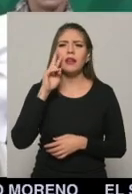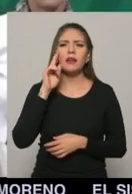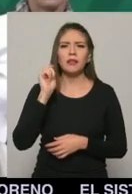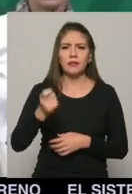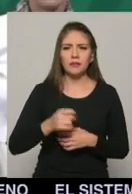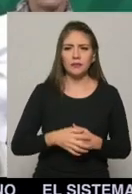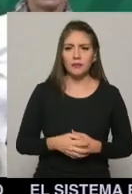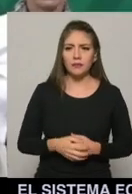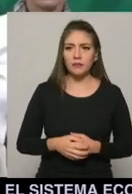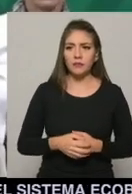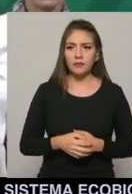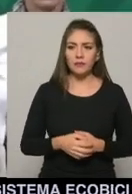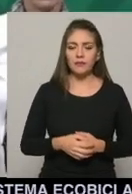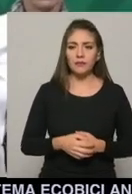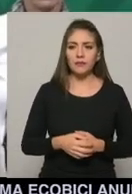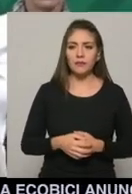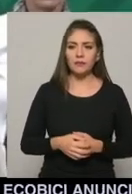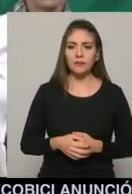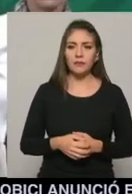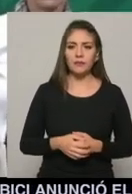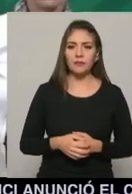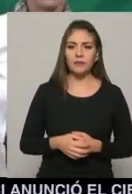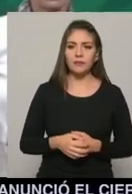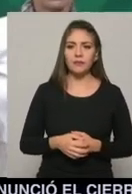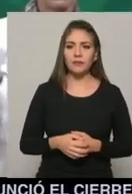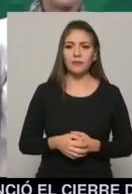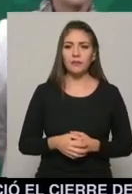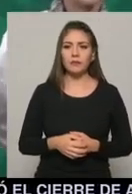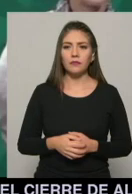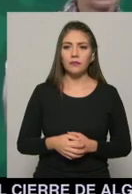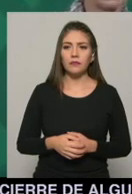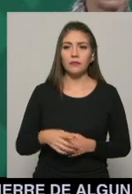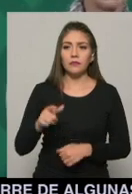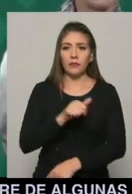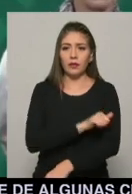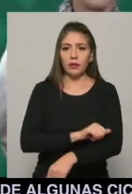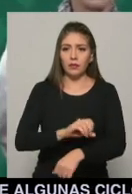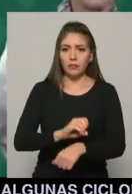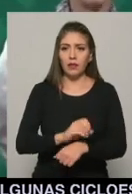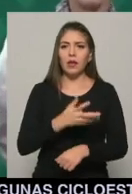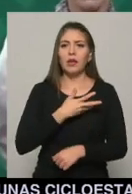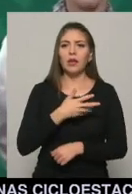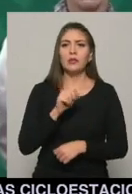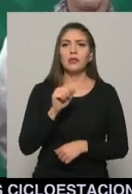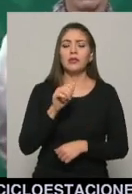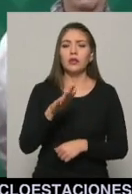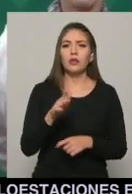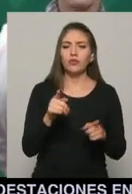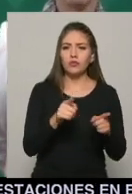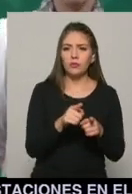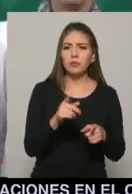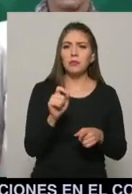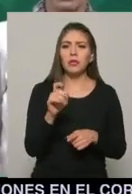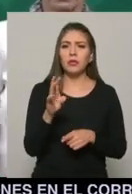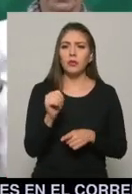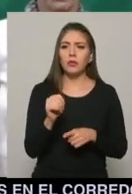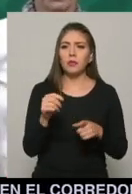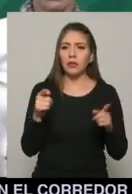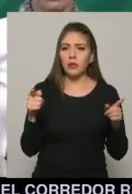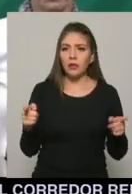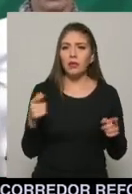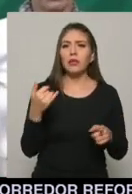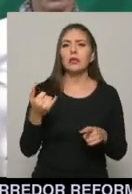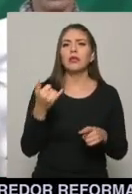y 2 granadas. En Álvaro Obregón, 65 cortas, 29 largas y 5 granadas.